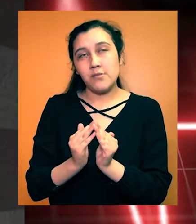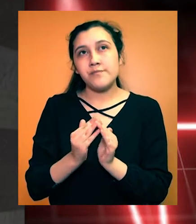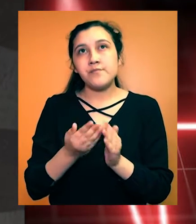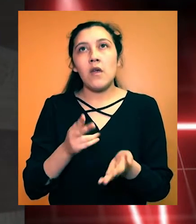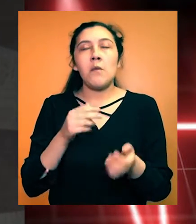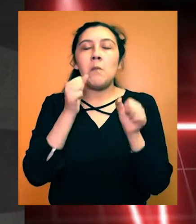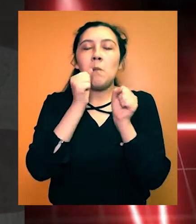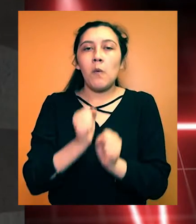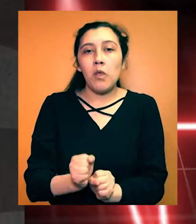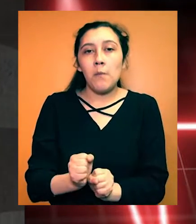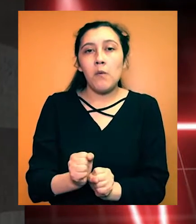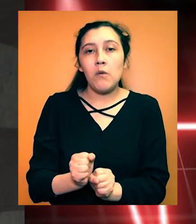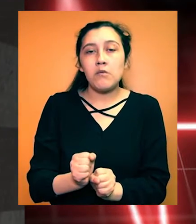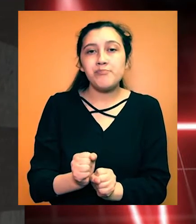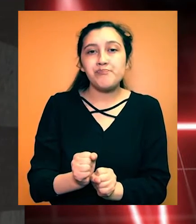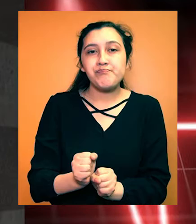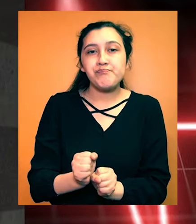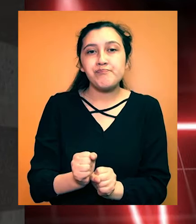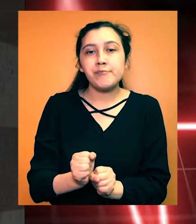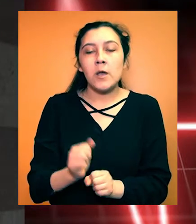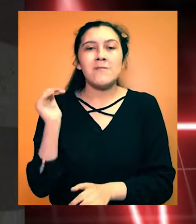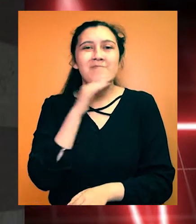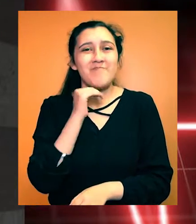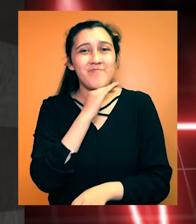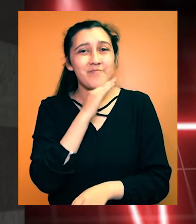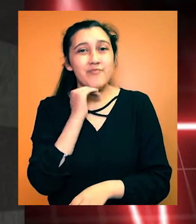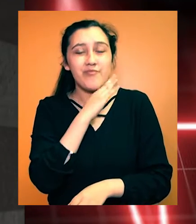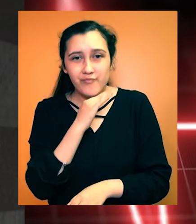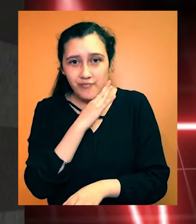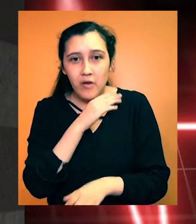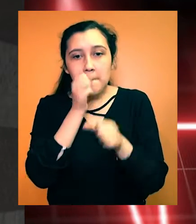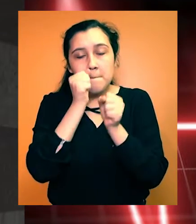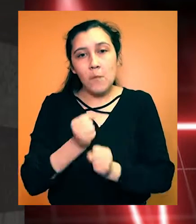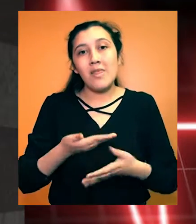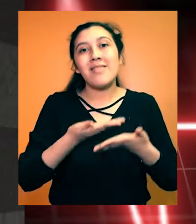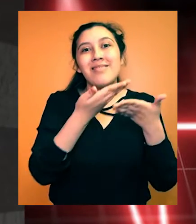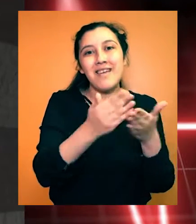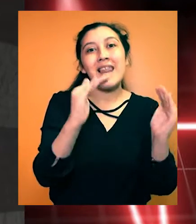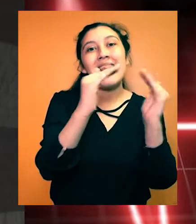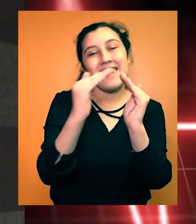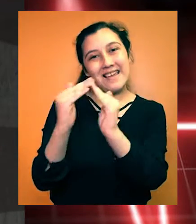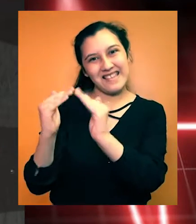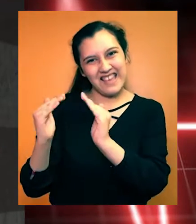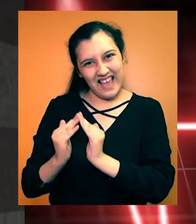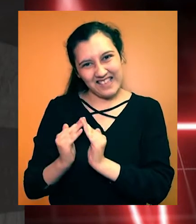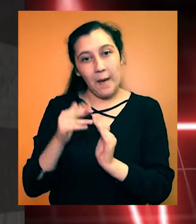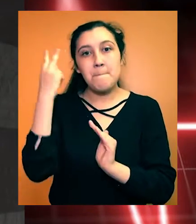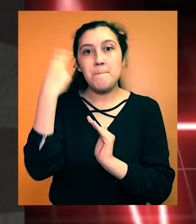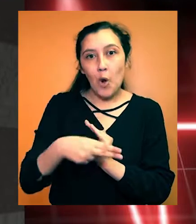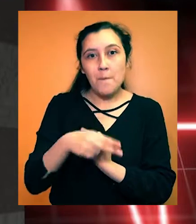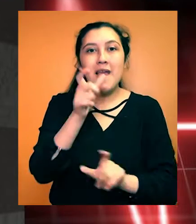única solución real que podríamos tener es que agilicen los trámites y puedan de una vez por todas darnos nuestra solución habitacional